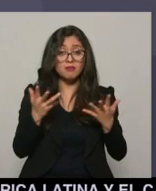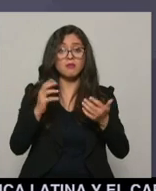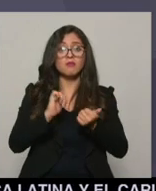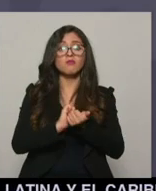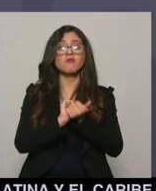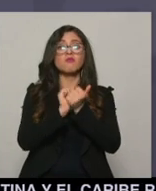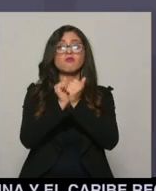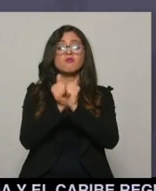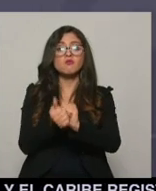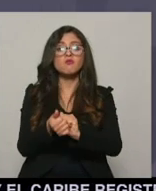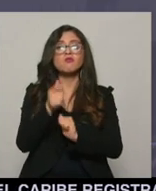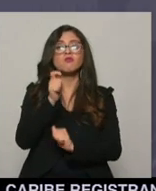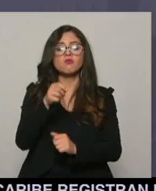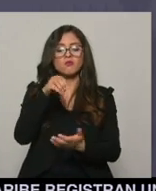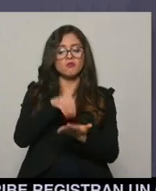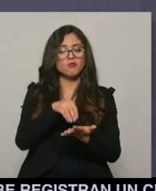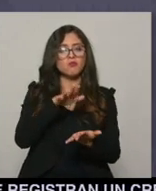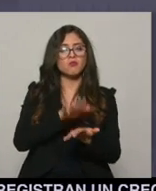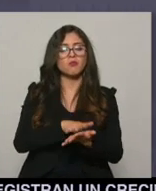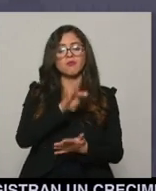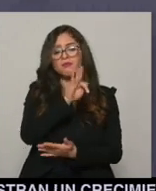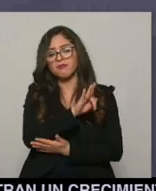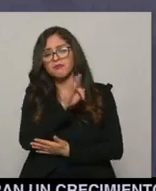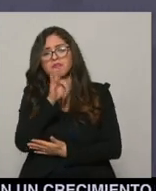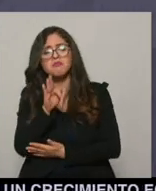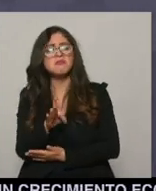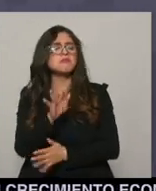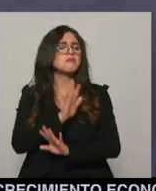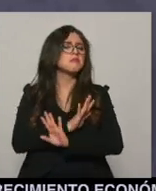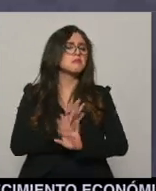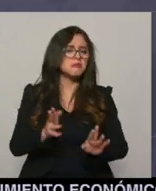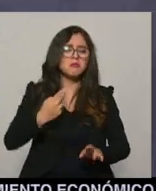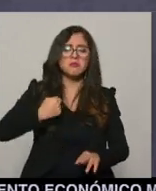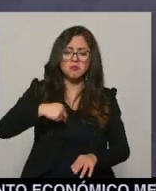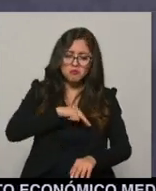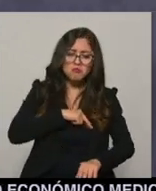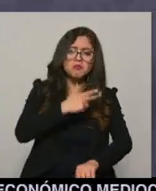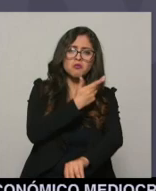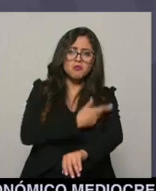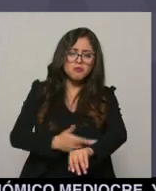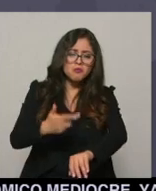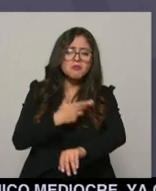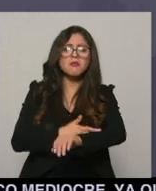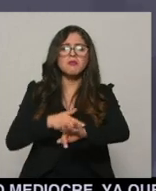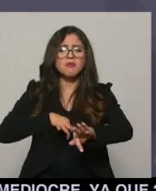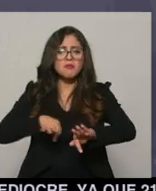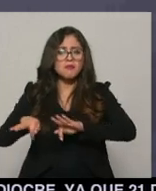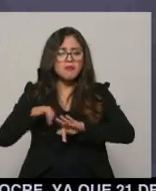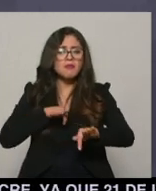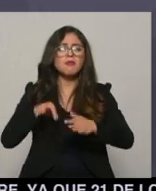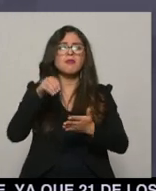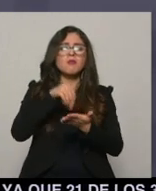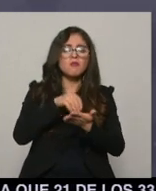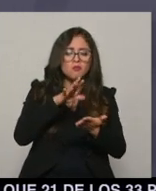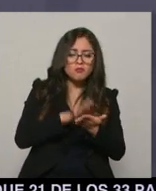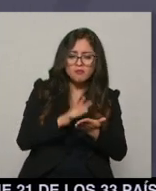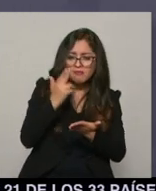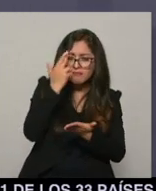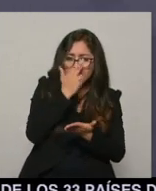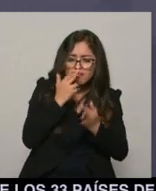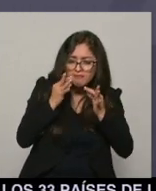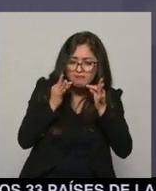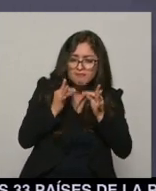ustedes tener una fecha que digas, bueno, ya hicimos la labor, como tú mencionas, hay que hacer una labor minuciosa, tú